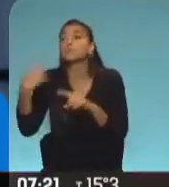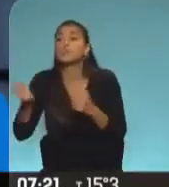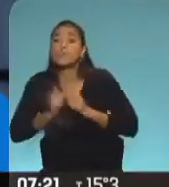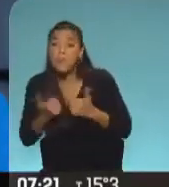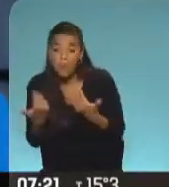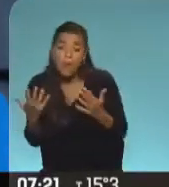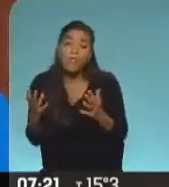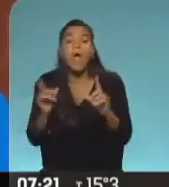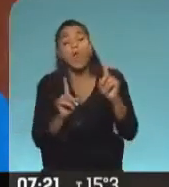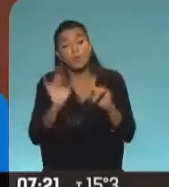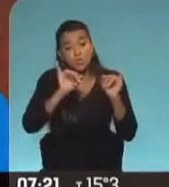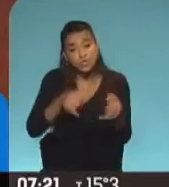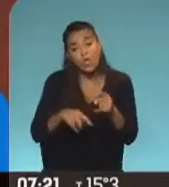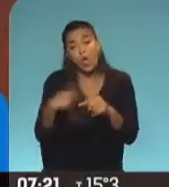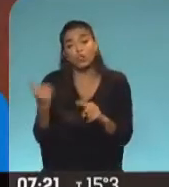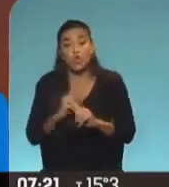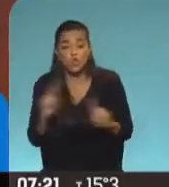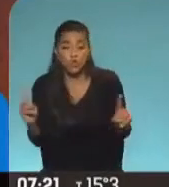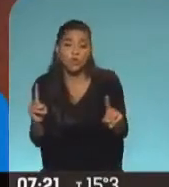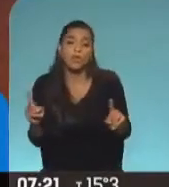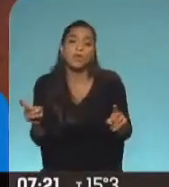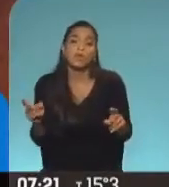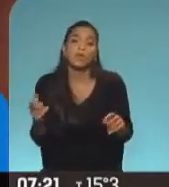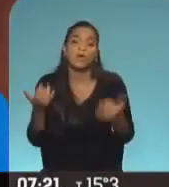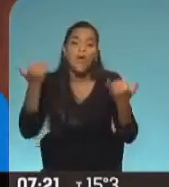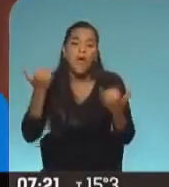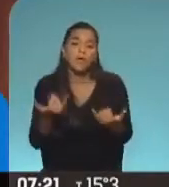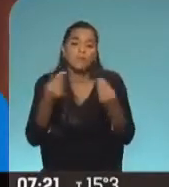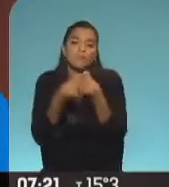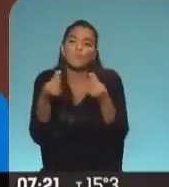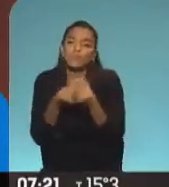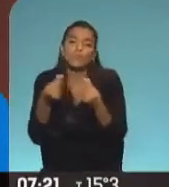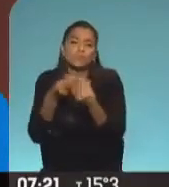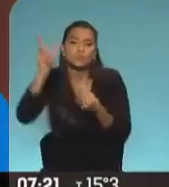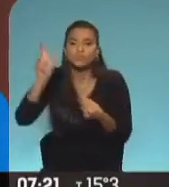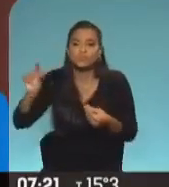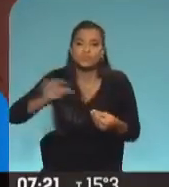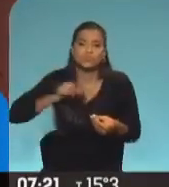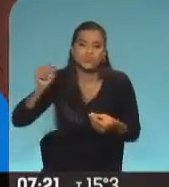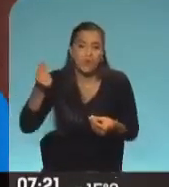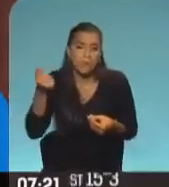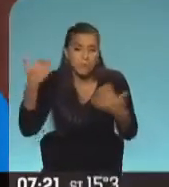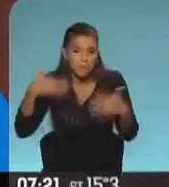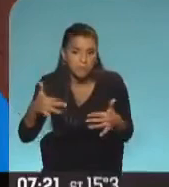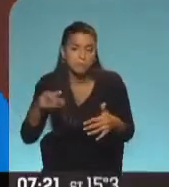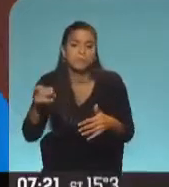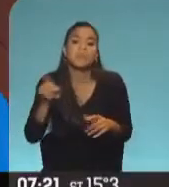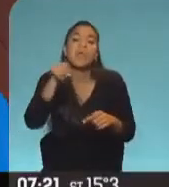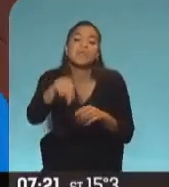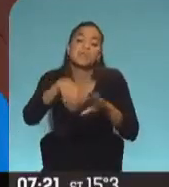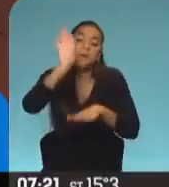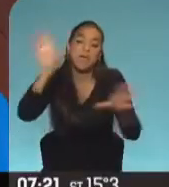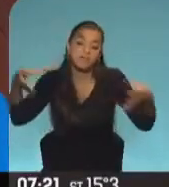algunos no tanto sí, como otros no. Claro. La verdad, hay, en fin, hay cientos de acreedores. Sí, sí. No es solo BlackRock. Sí, este concentra la